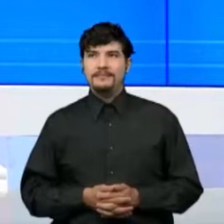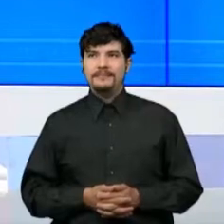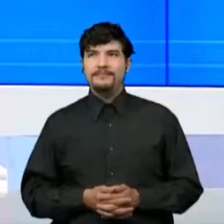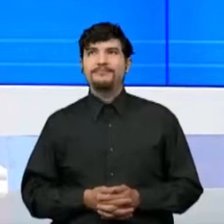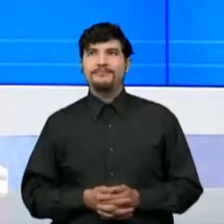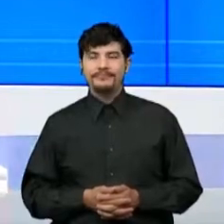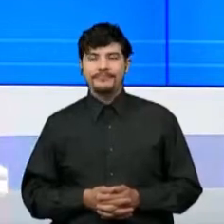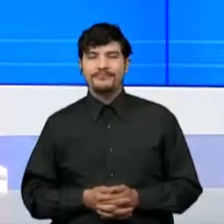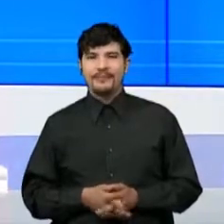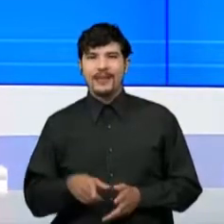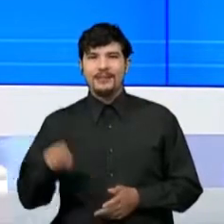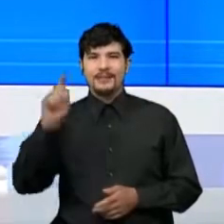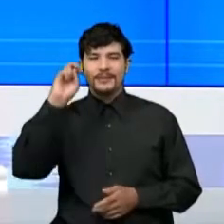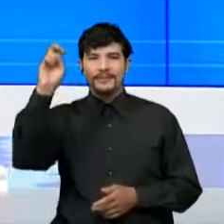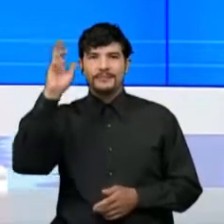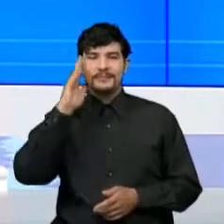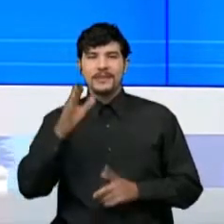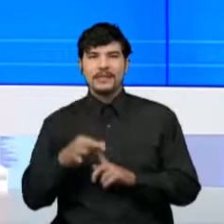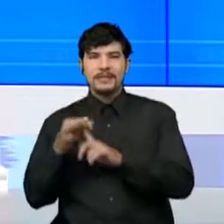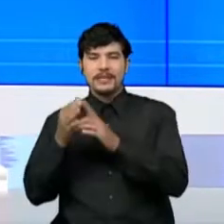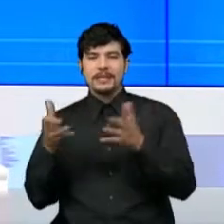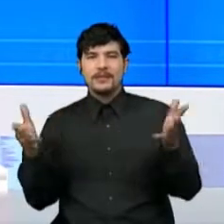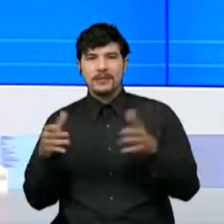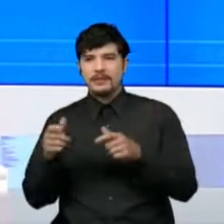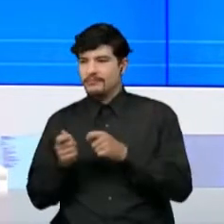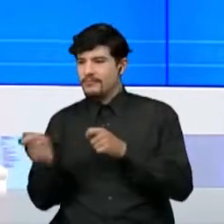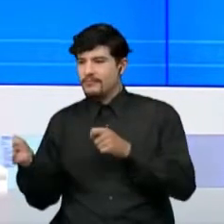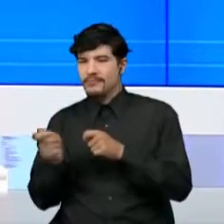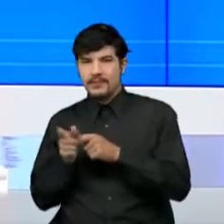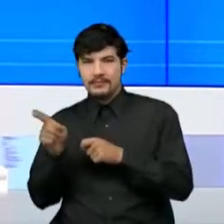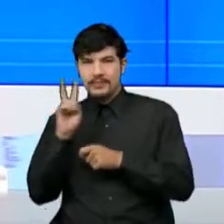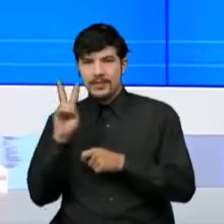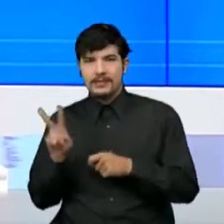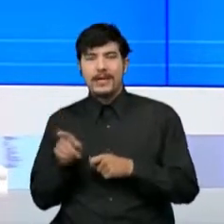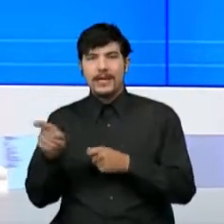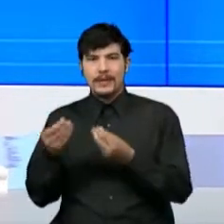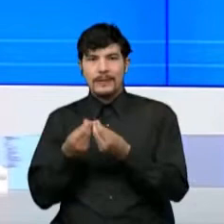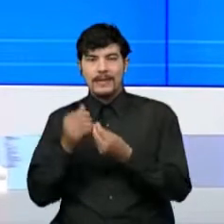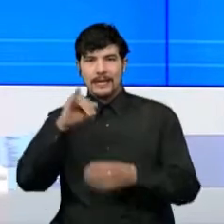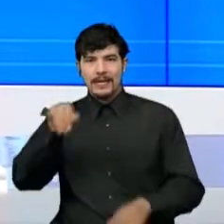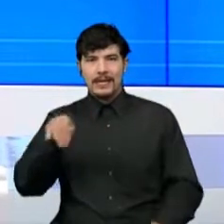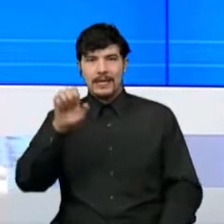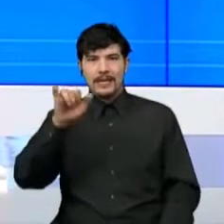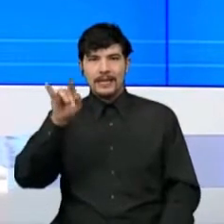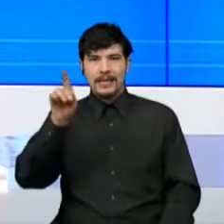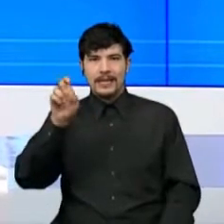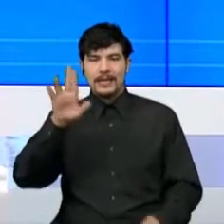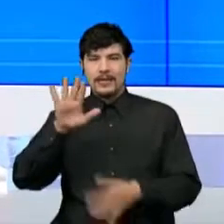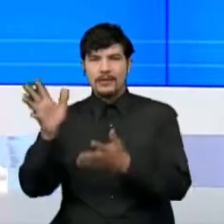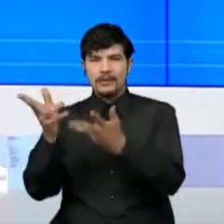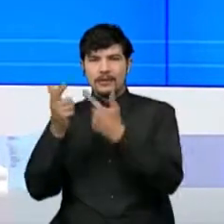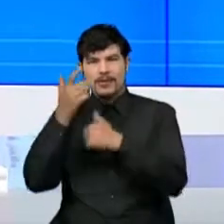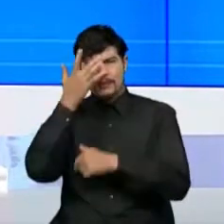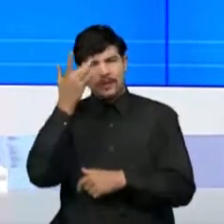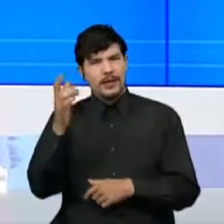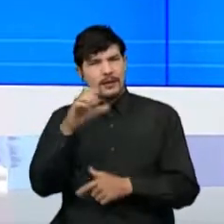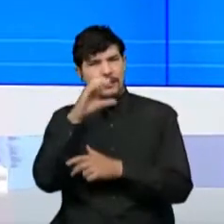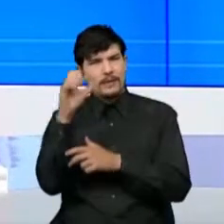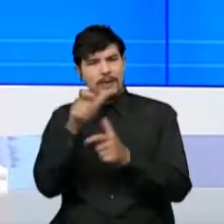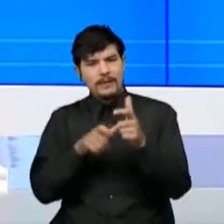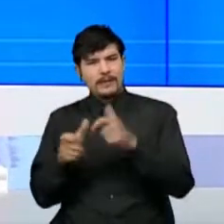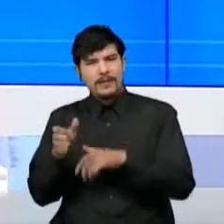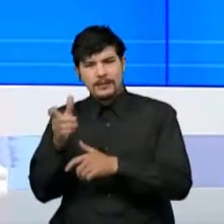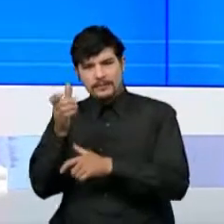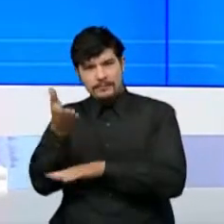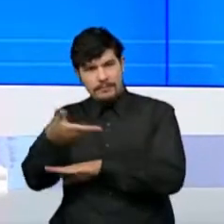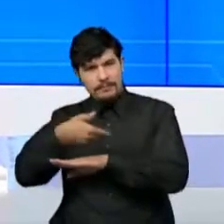vamos a norte de santander específicamente en la línea limítrofe estaba hater lo gato quien nos cuenta porque a los colombianos le pedirán pasaporte para